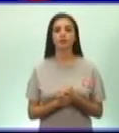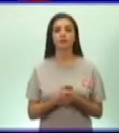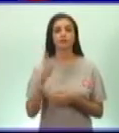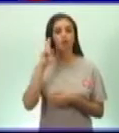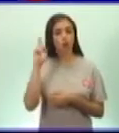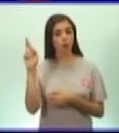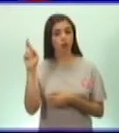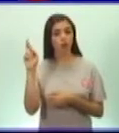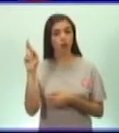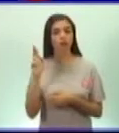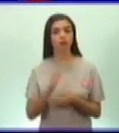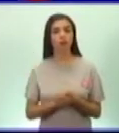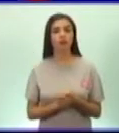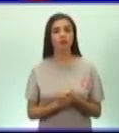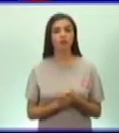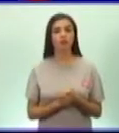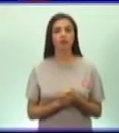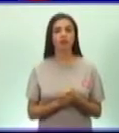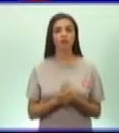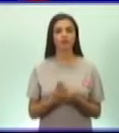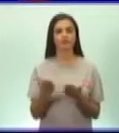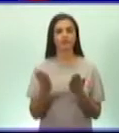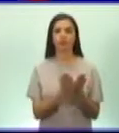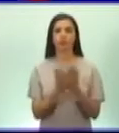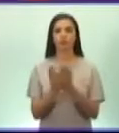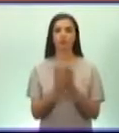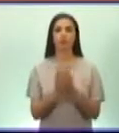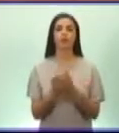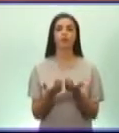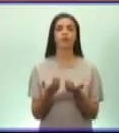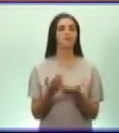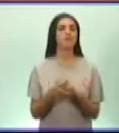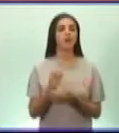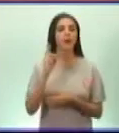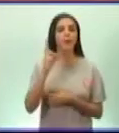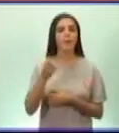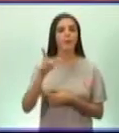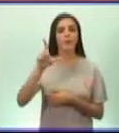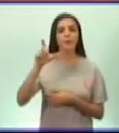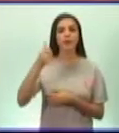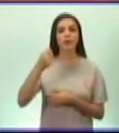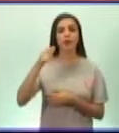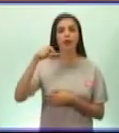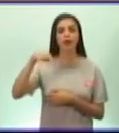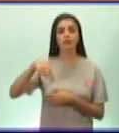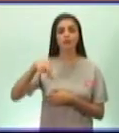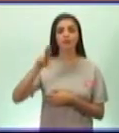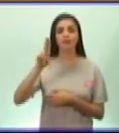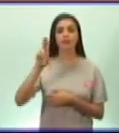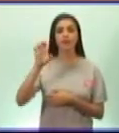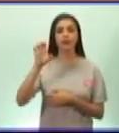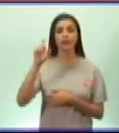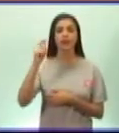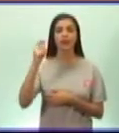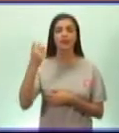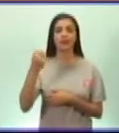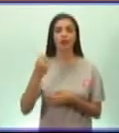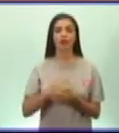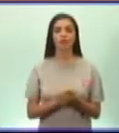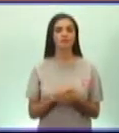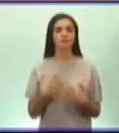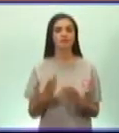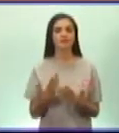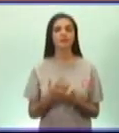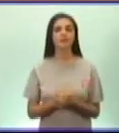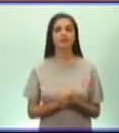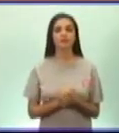recuerdan, estudiamos que las plaquetas son las que coagulan la sangre, por lo tanto, lo que le podría ocurrir al paciente,